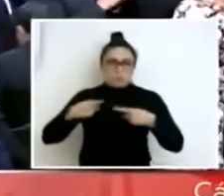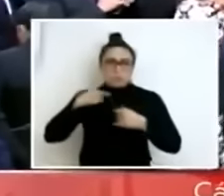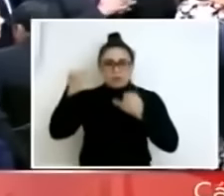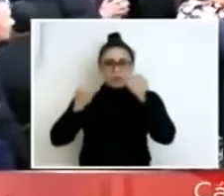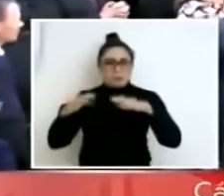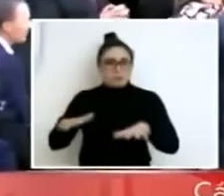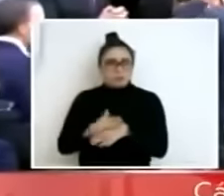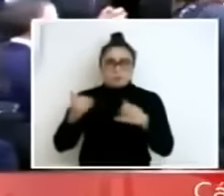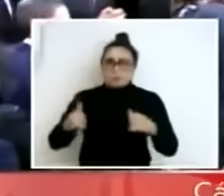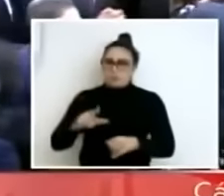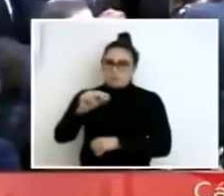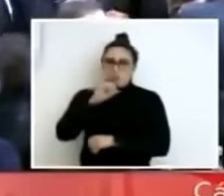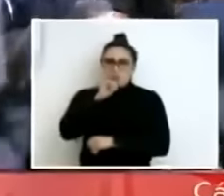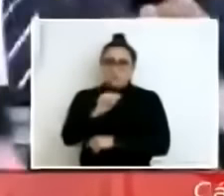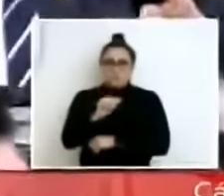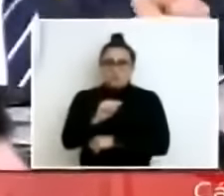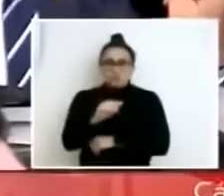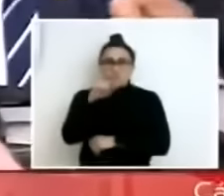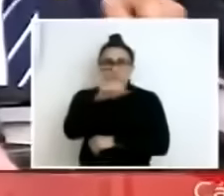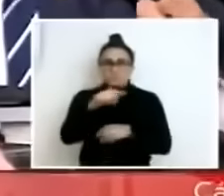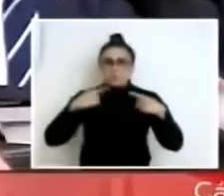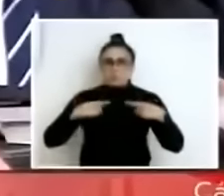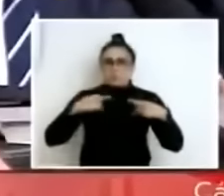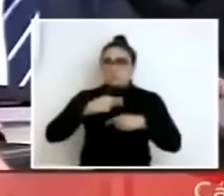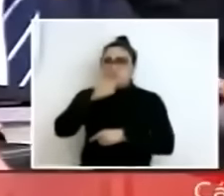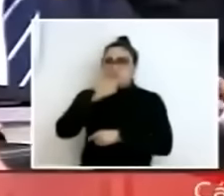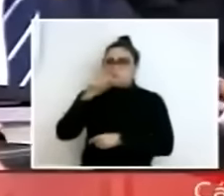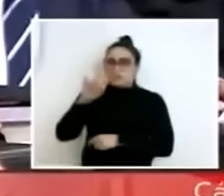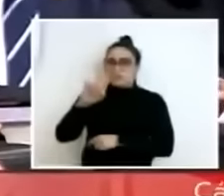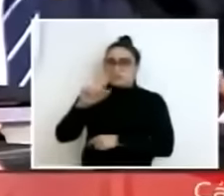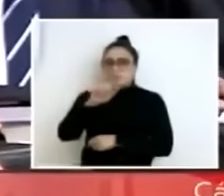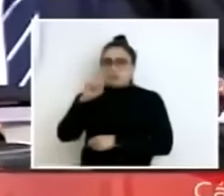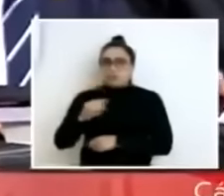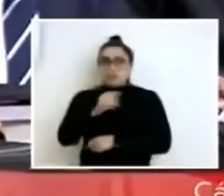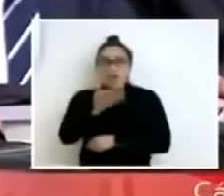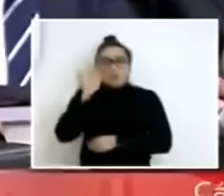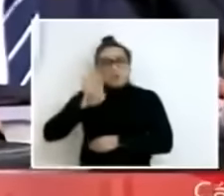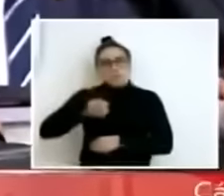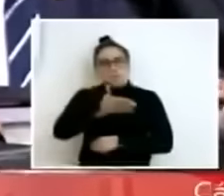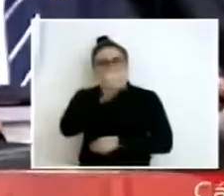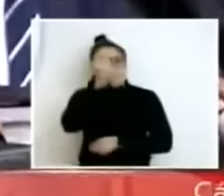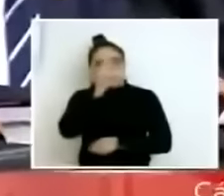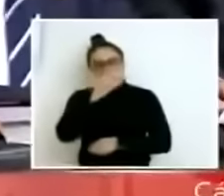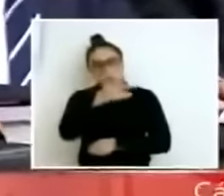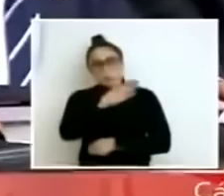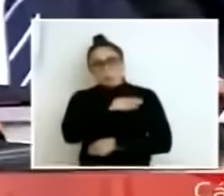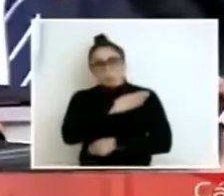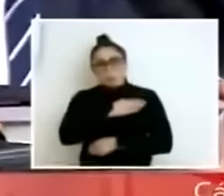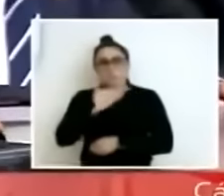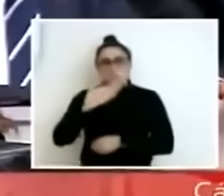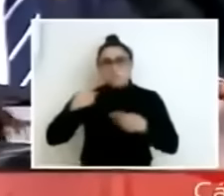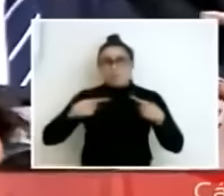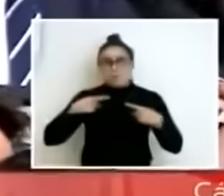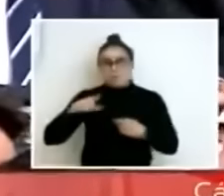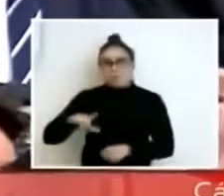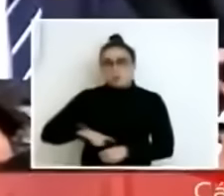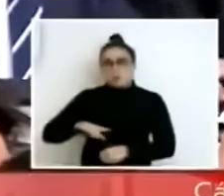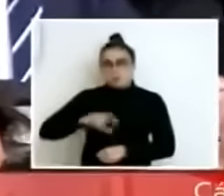reaccionario tenía Porfirio Díaz como el epítome del buen gobernante